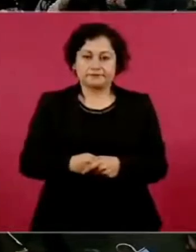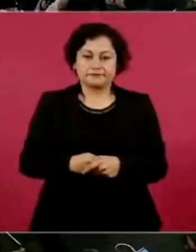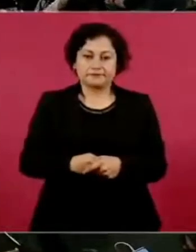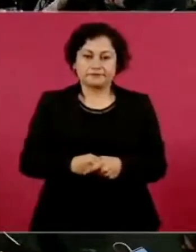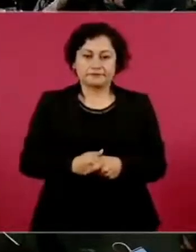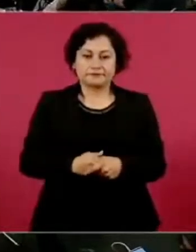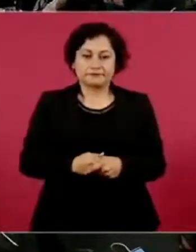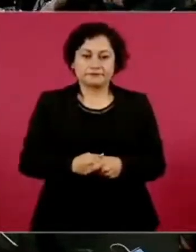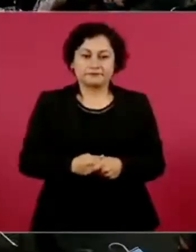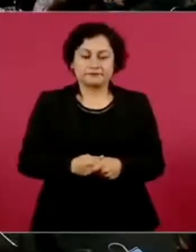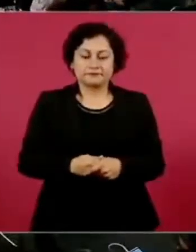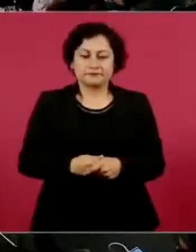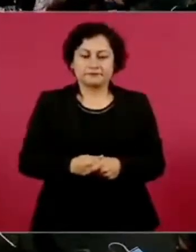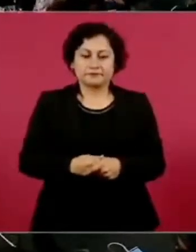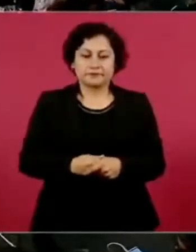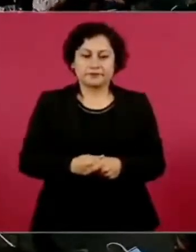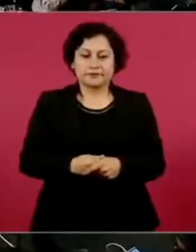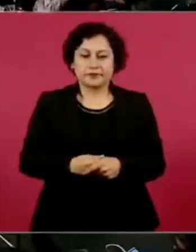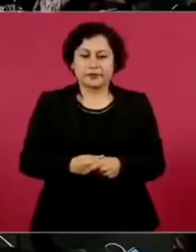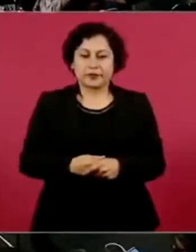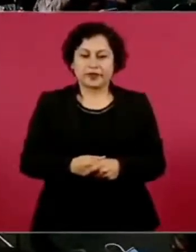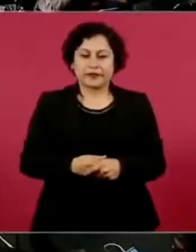Miren.